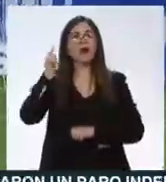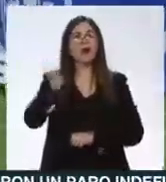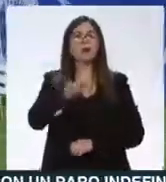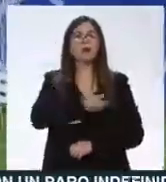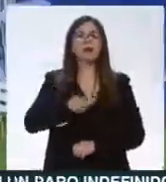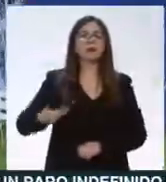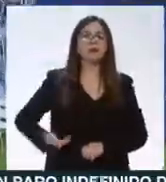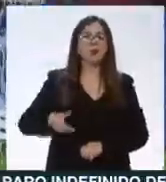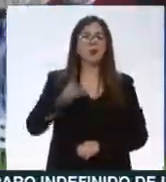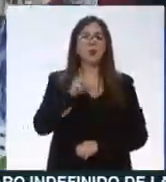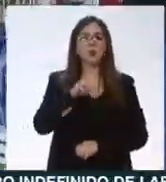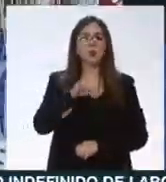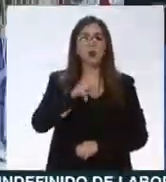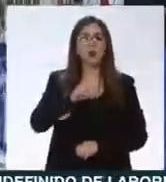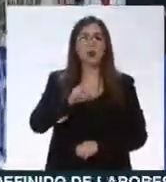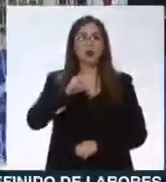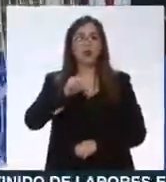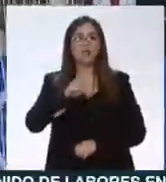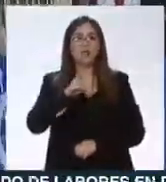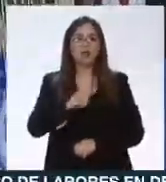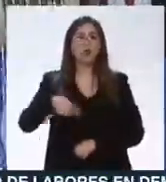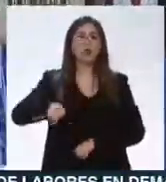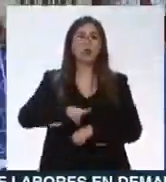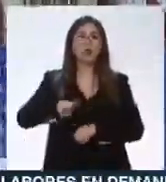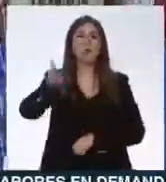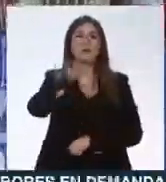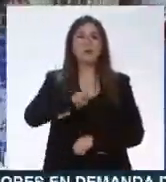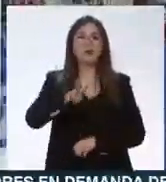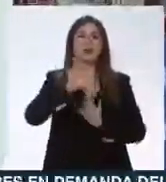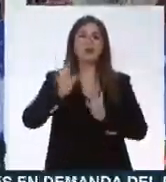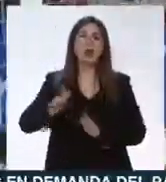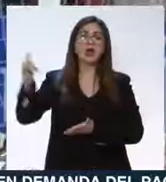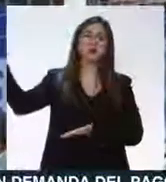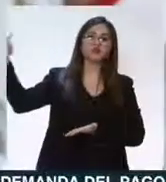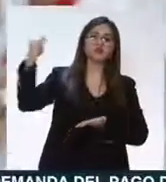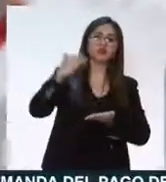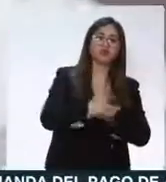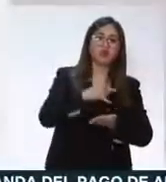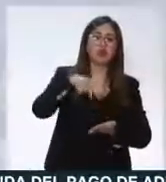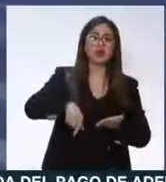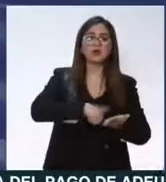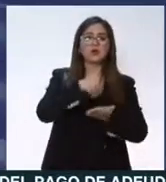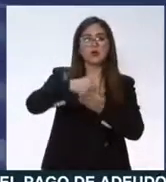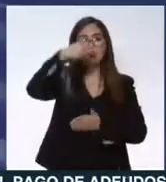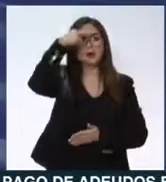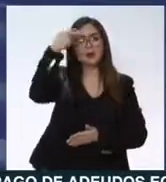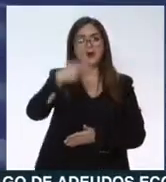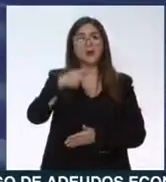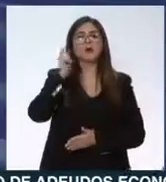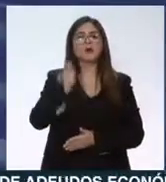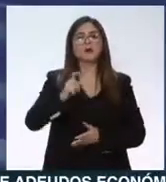deportivo Duilio Davino. El viernes estaría aterrizando acá en la Ciudad de México